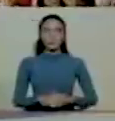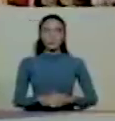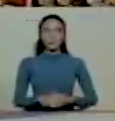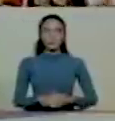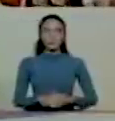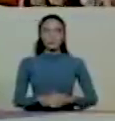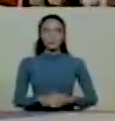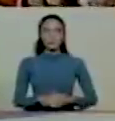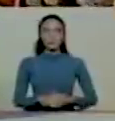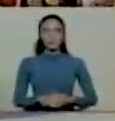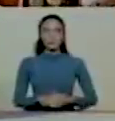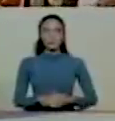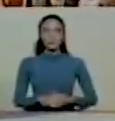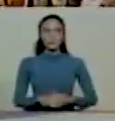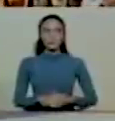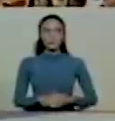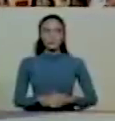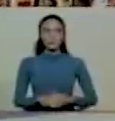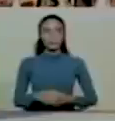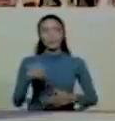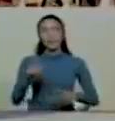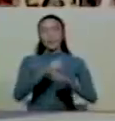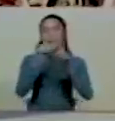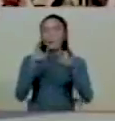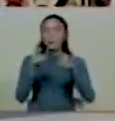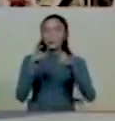Le he preguntado al ministro